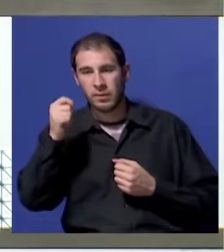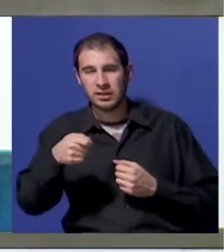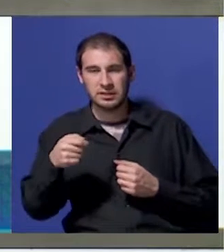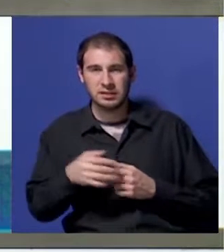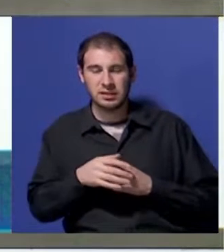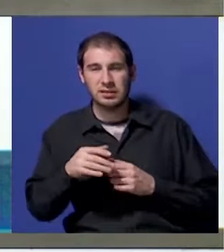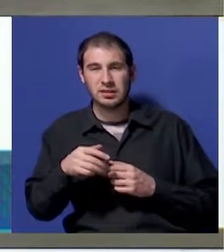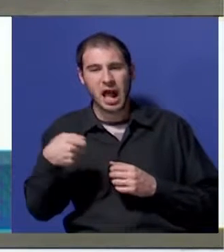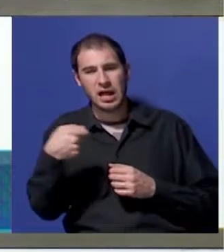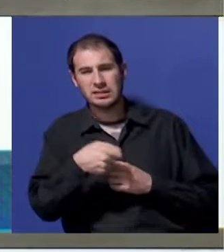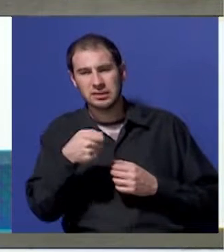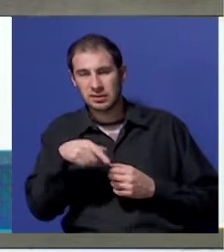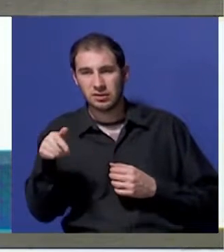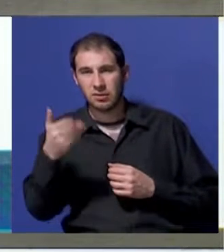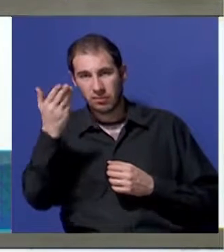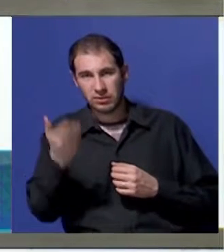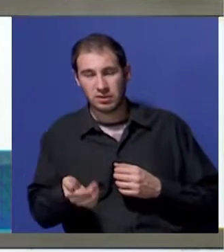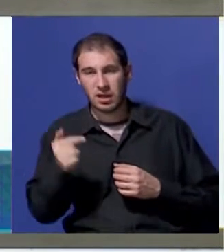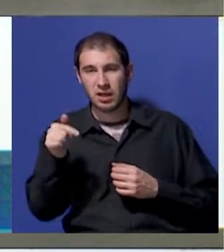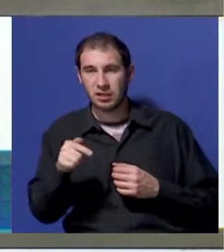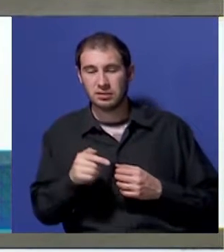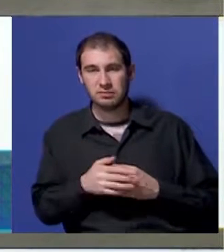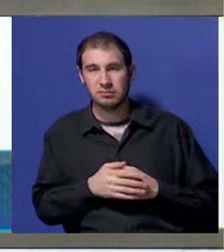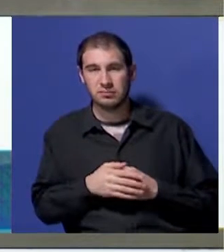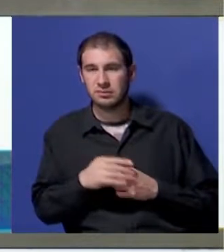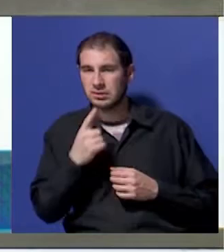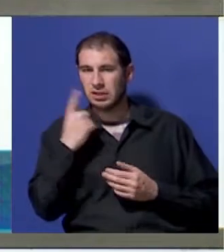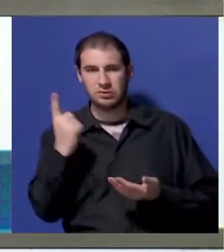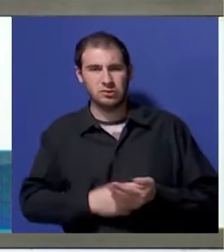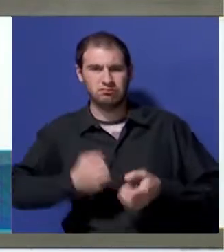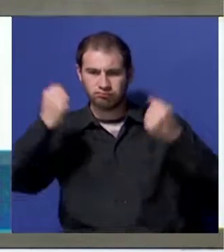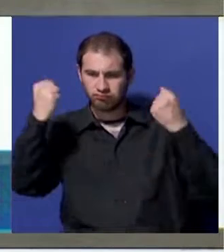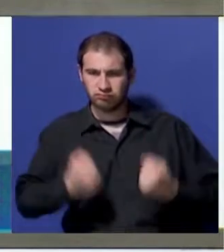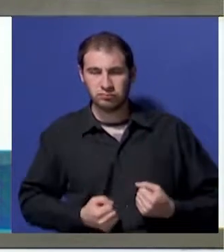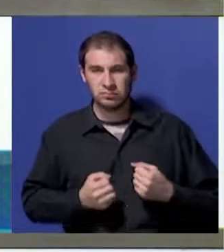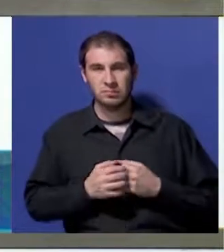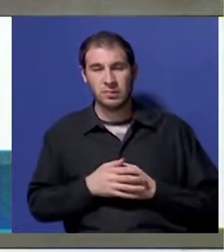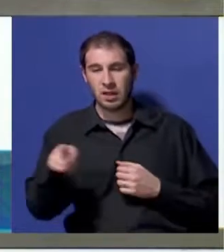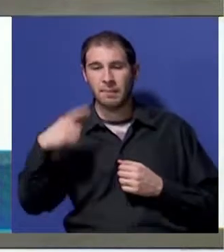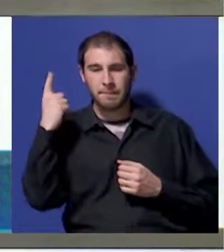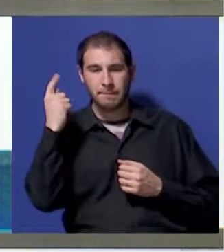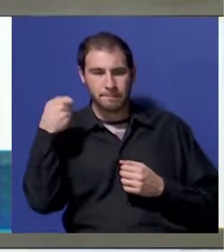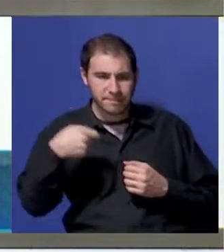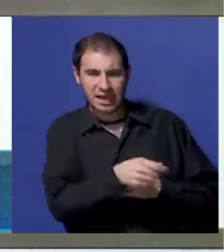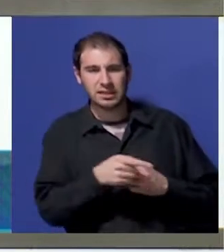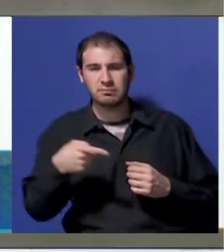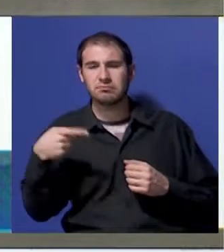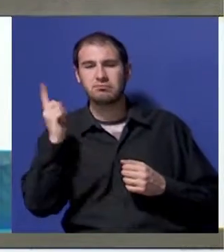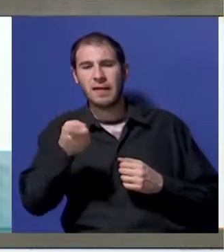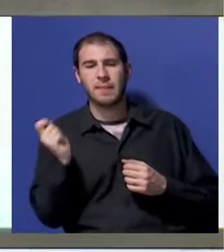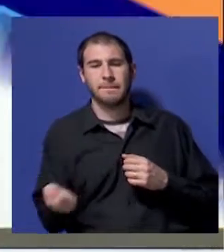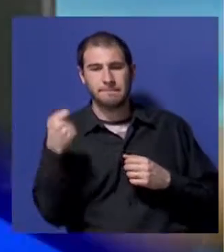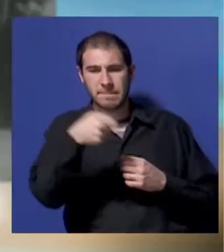criminal, es una persona a la que no le tembló el pulso matar y mandar a matar. Es